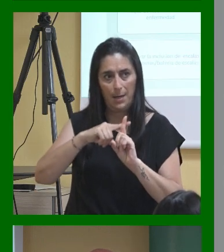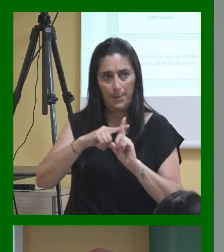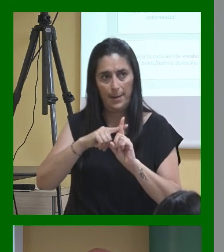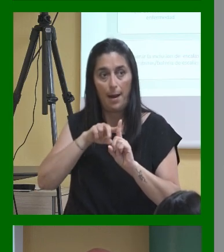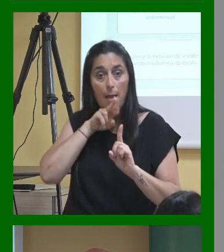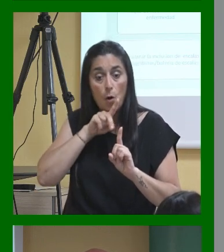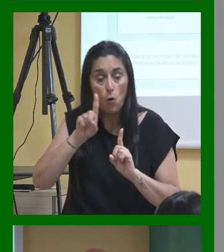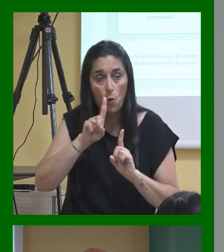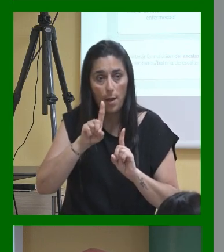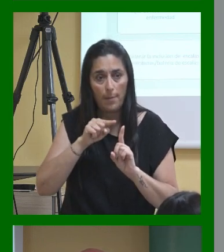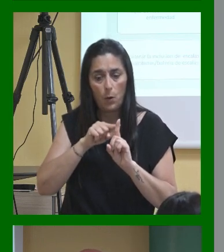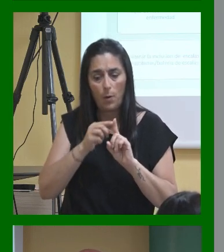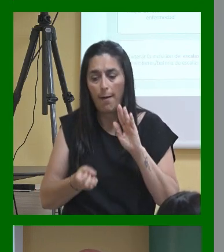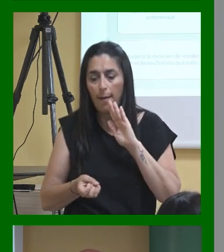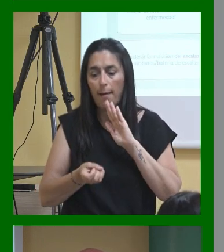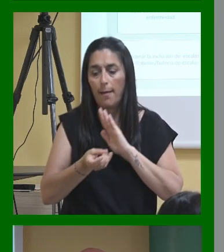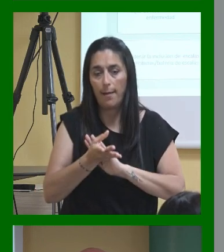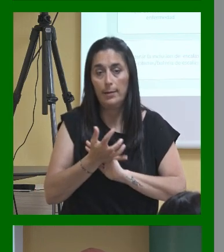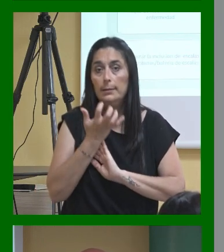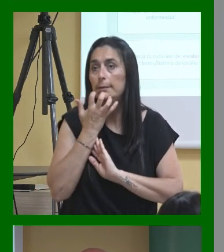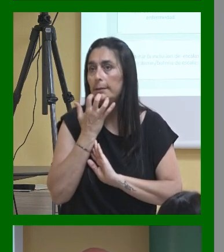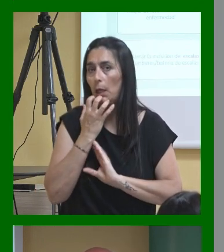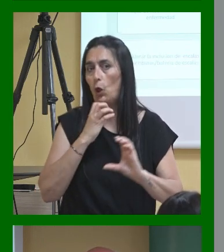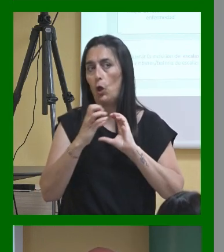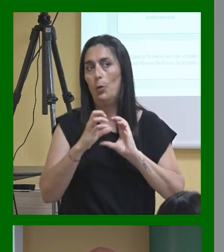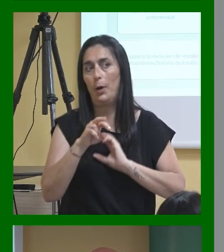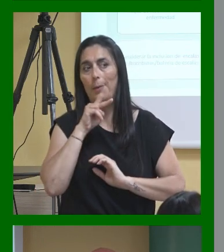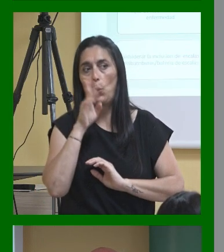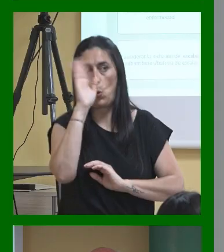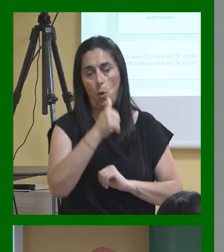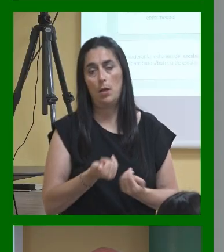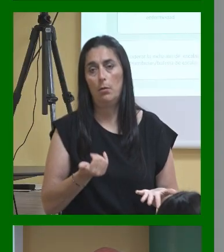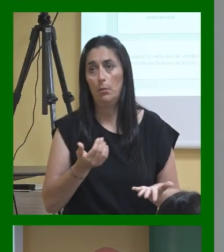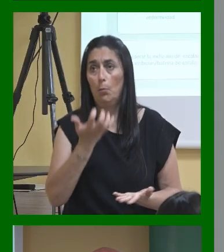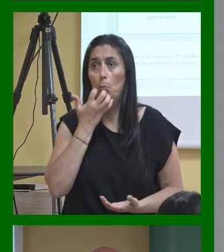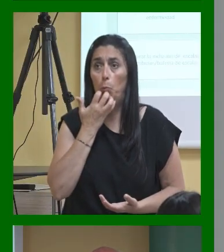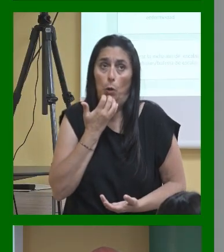creadas para personas que carecen la comunicación verbal. Es decir, que si yo sé que